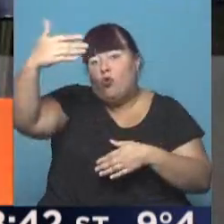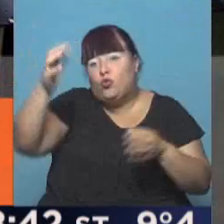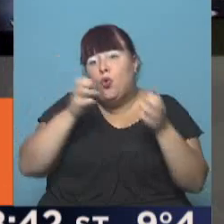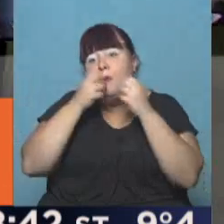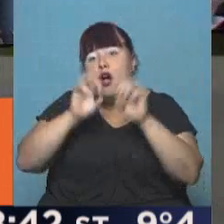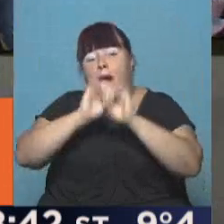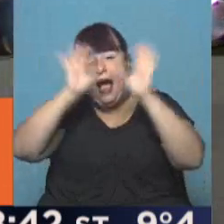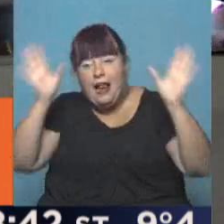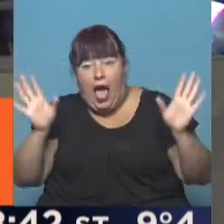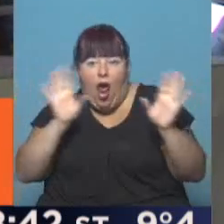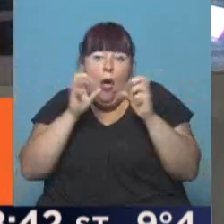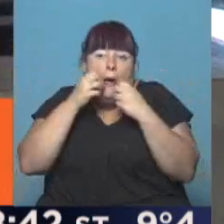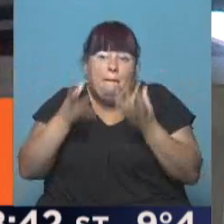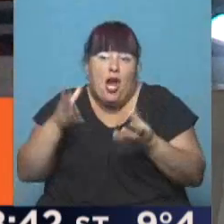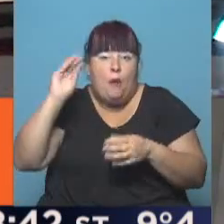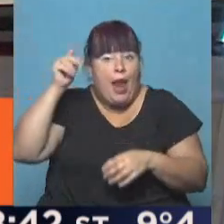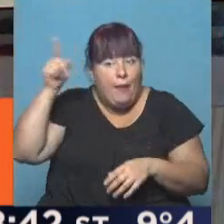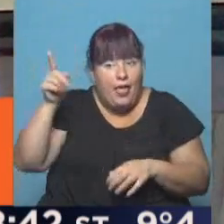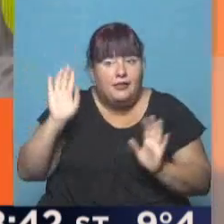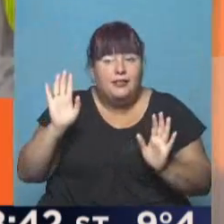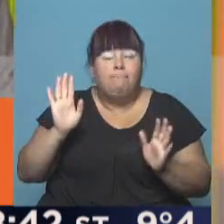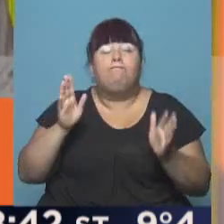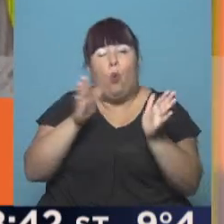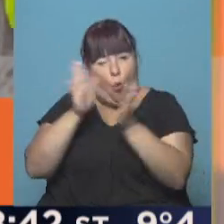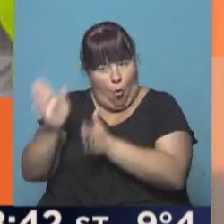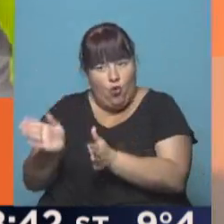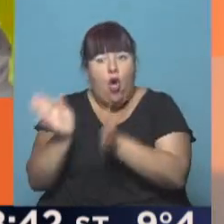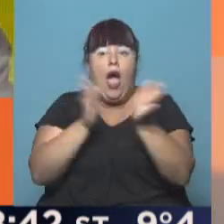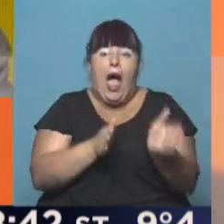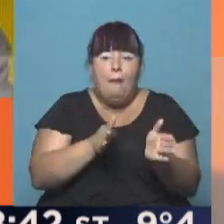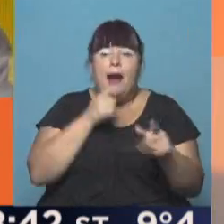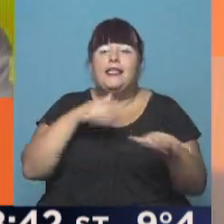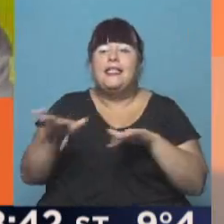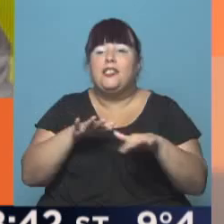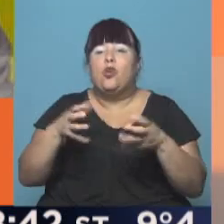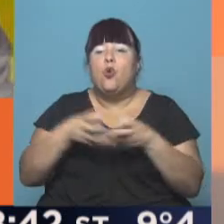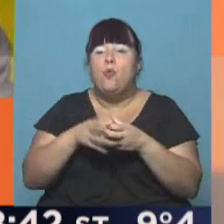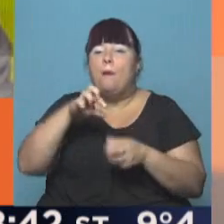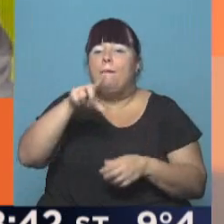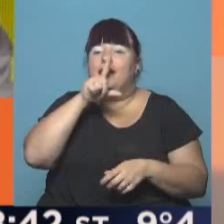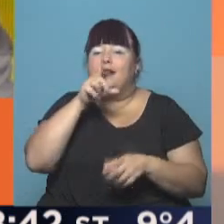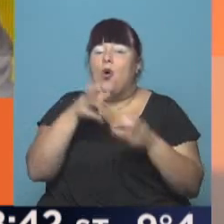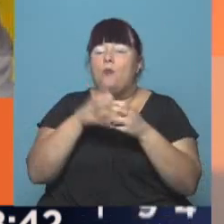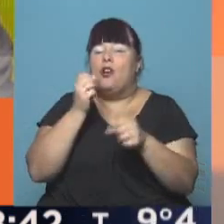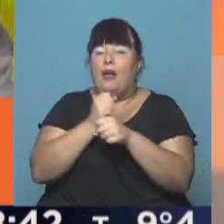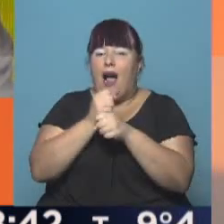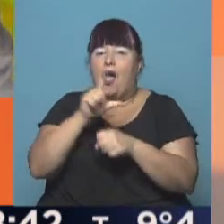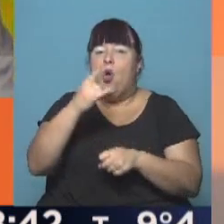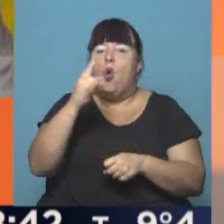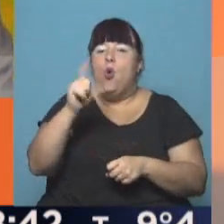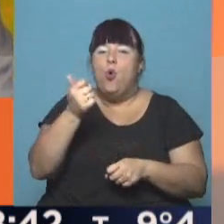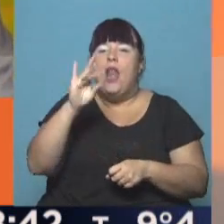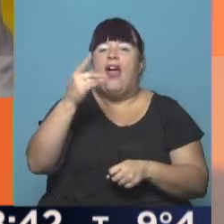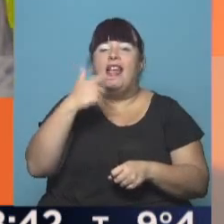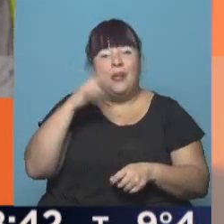más claro o mejor para el vecino país. Eso por un lado. Por el otro, situación del Partido de los Trabajadores, del partido que lidera Lula da Silva,